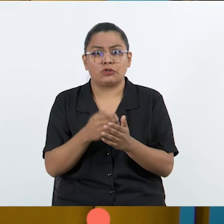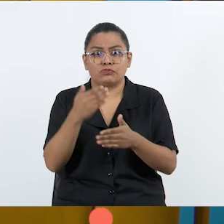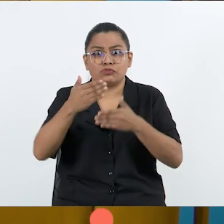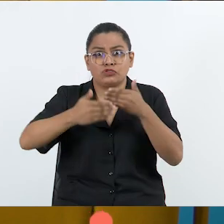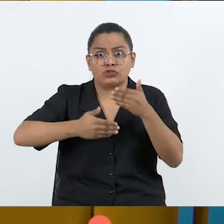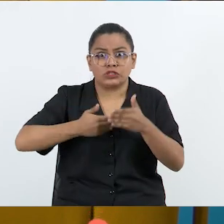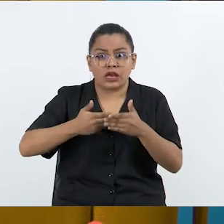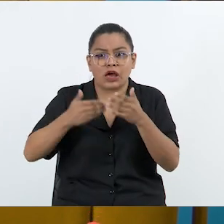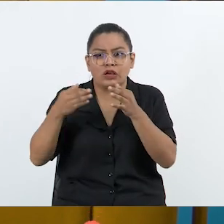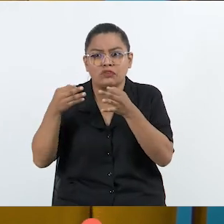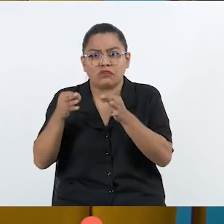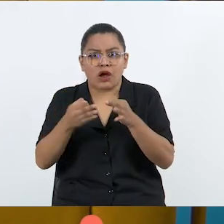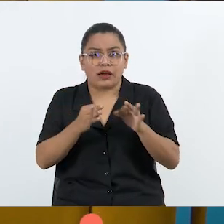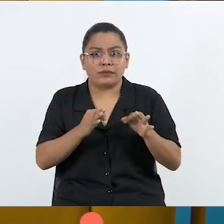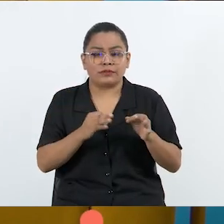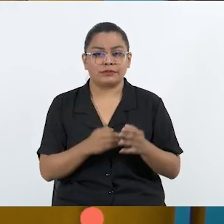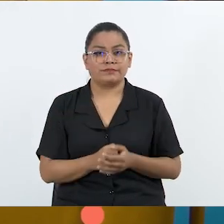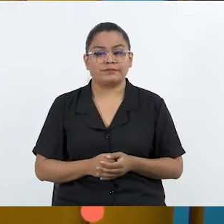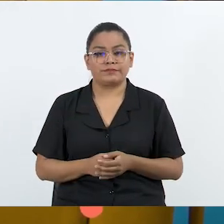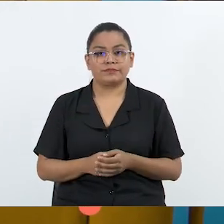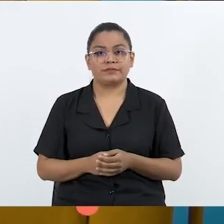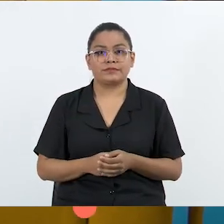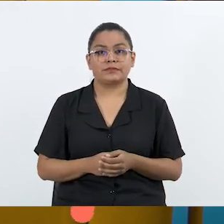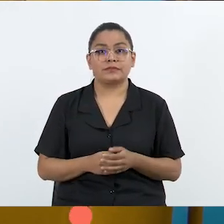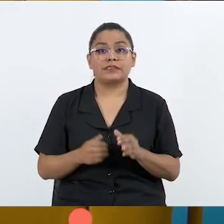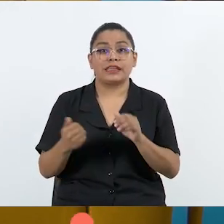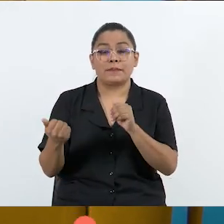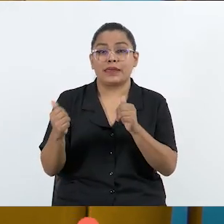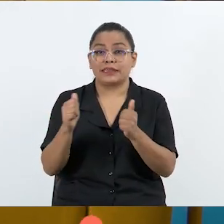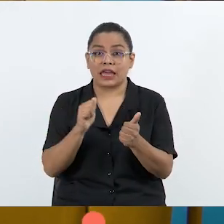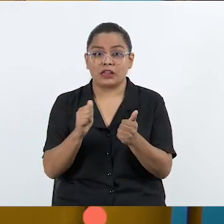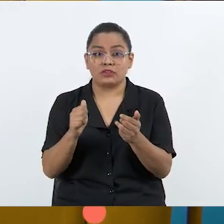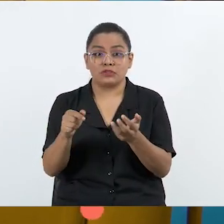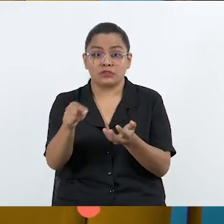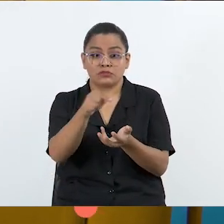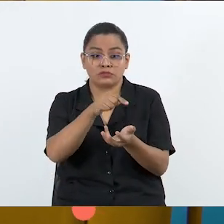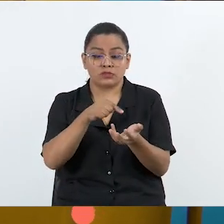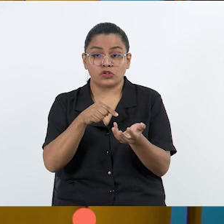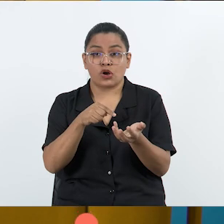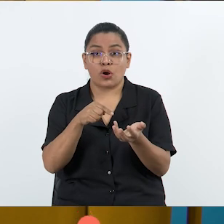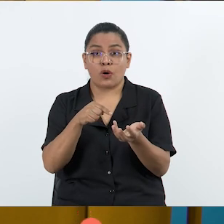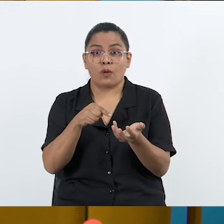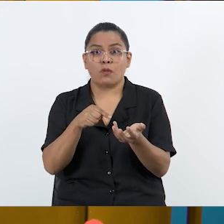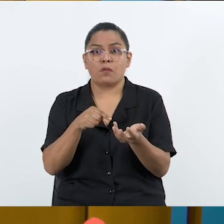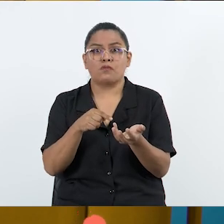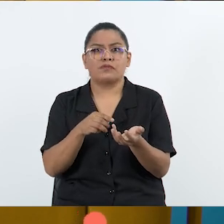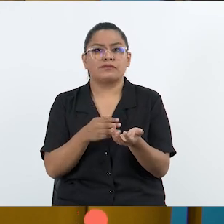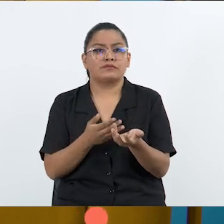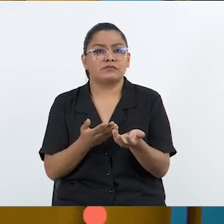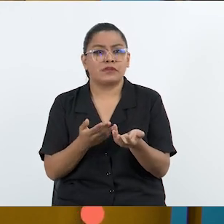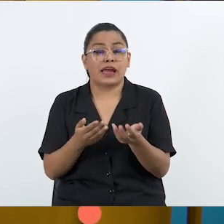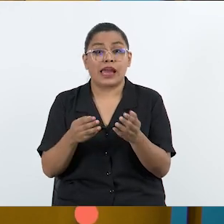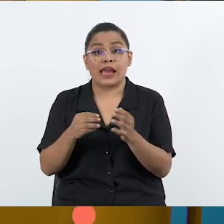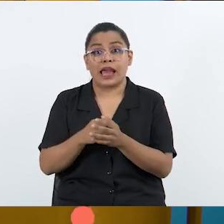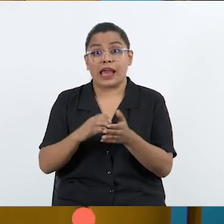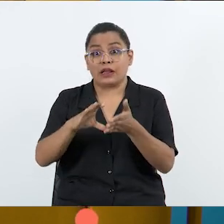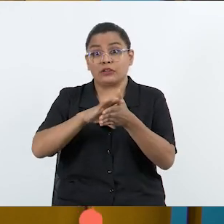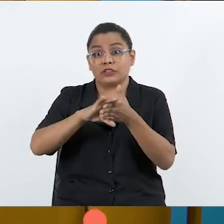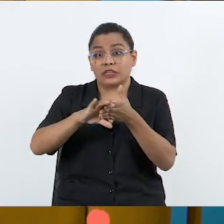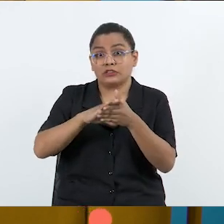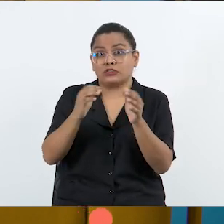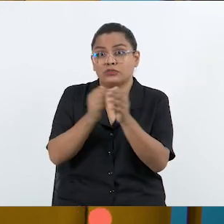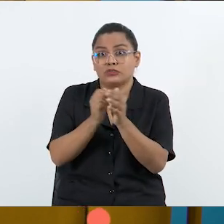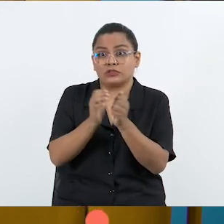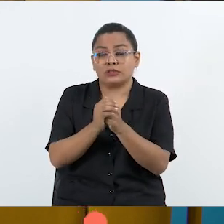en diversos niveles y de distintas formas. Según la madurez del grupo, el conocimiento del contexto del